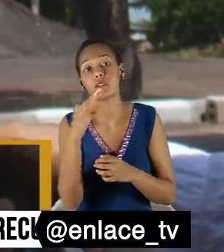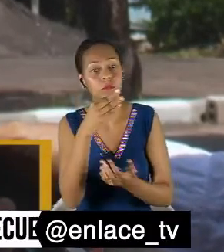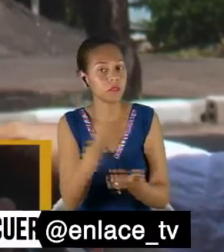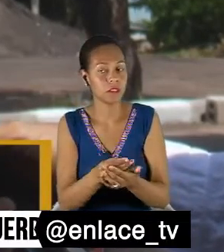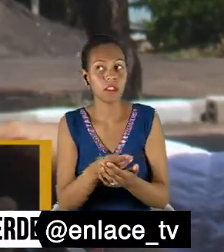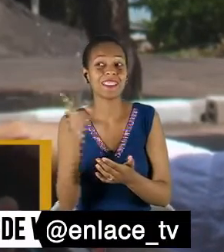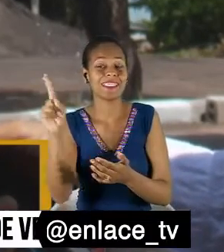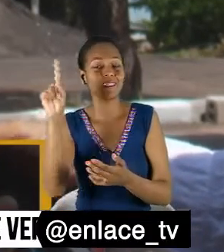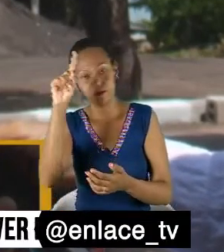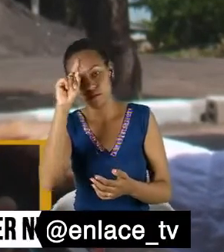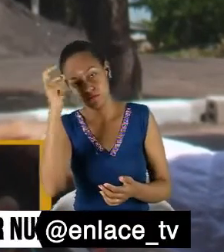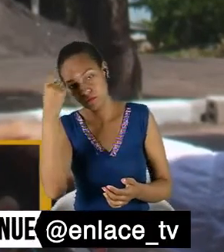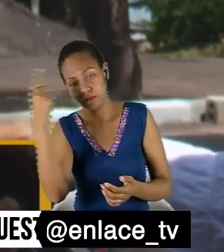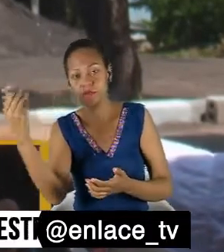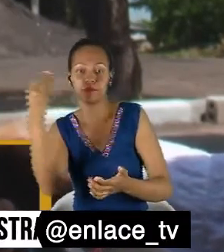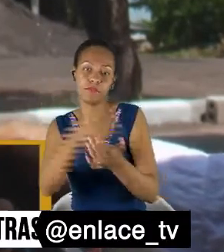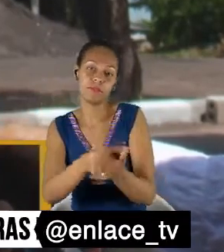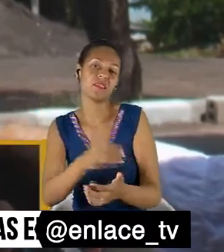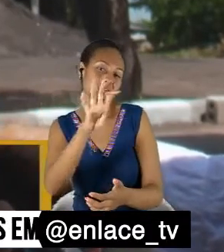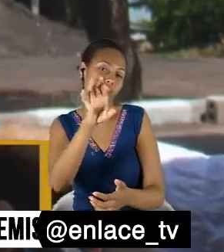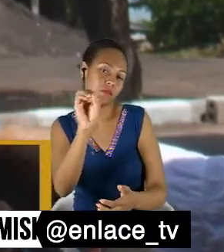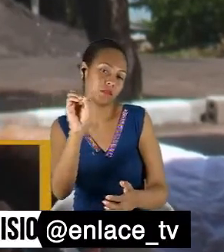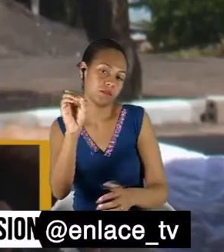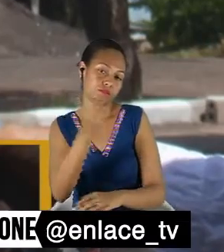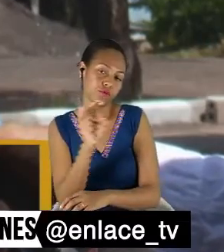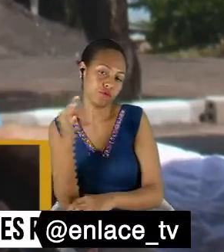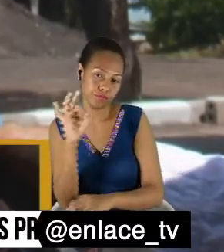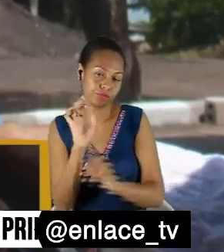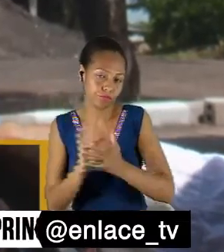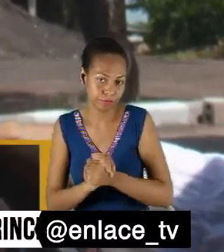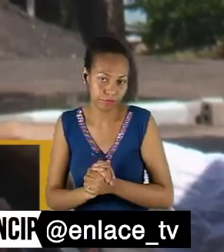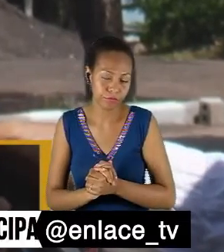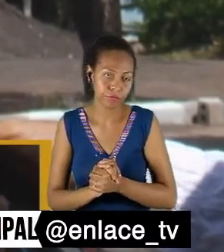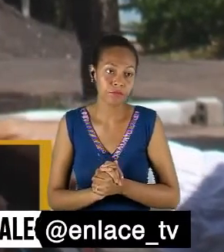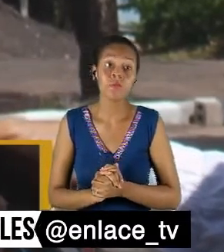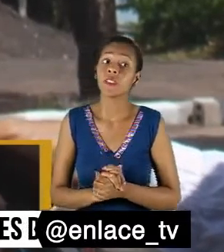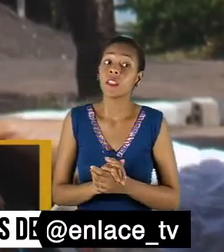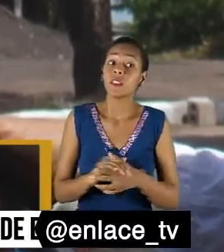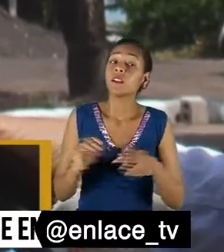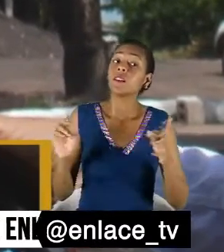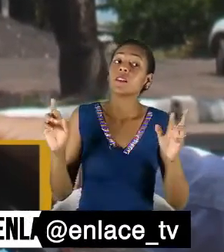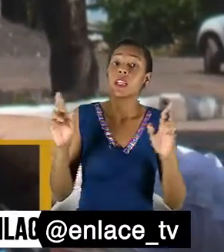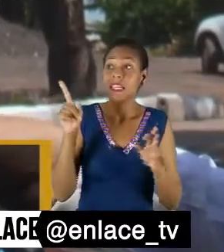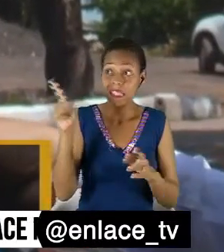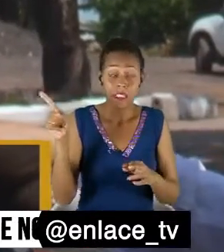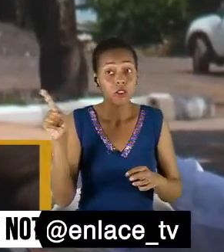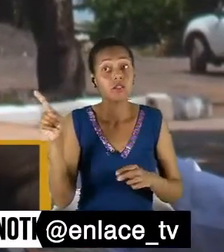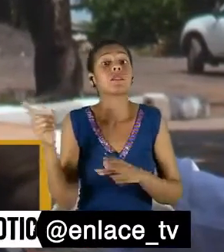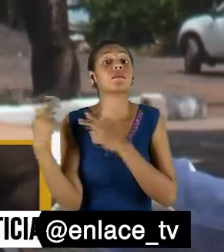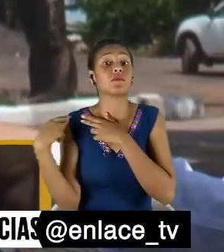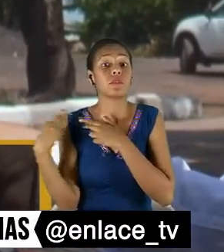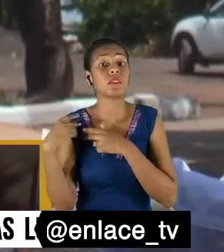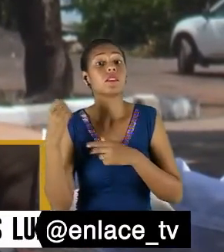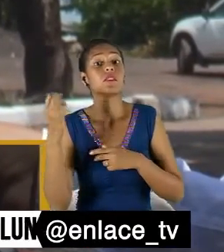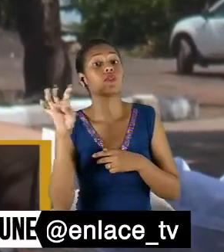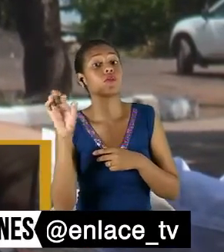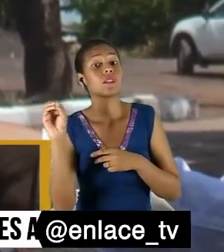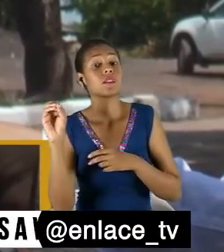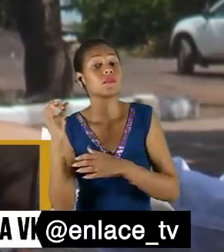es una realidad. Y queremos que realmente, como va a cumplir el municipio con ese 90%, también las comunidades